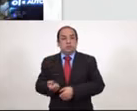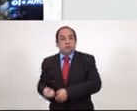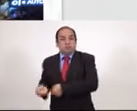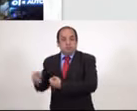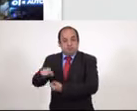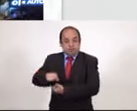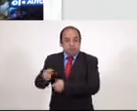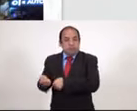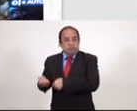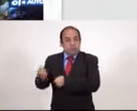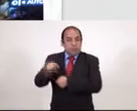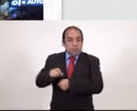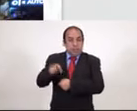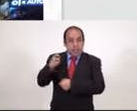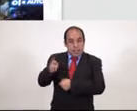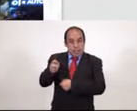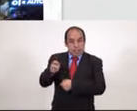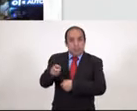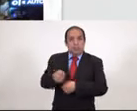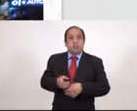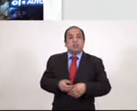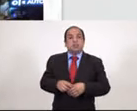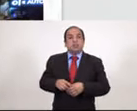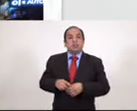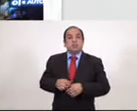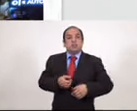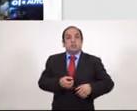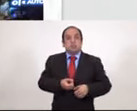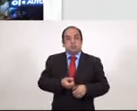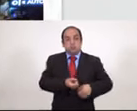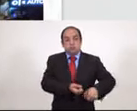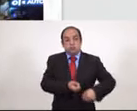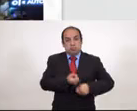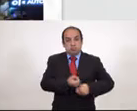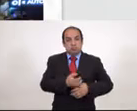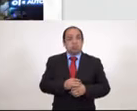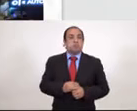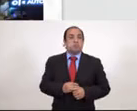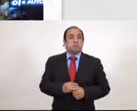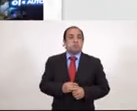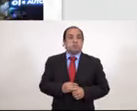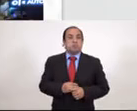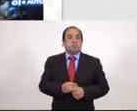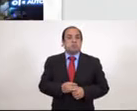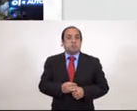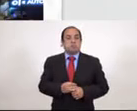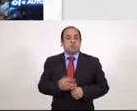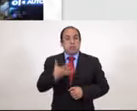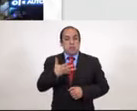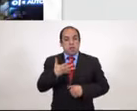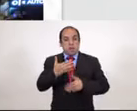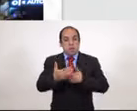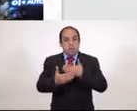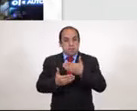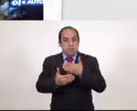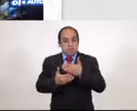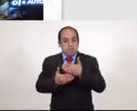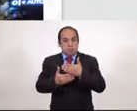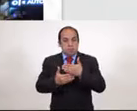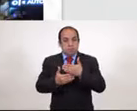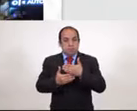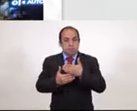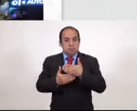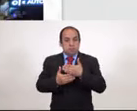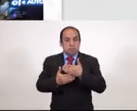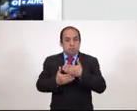ese conducto, esa excavación realizada con ese procedimiento bajo